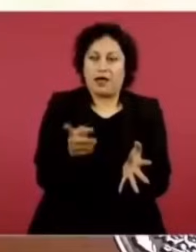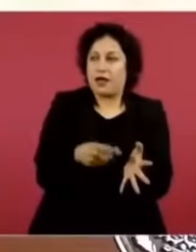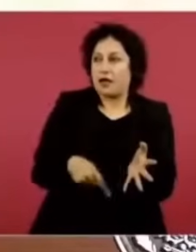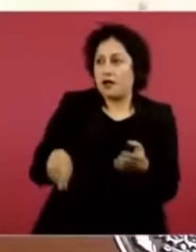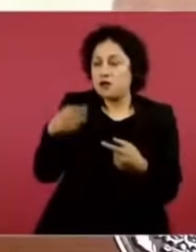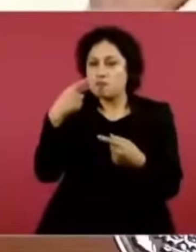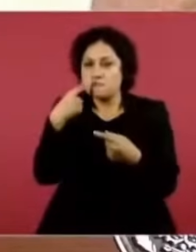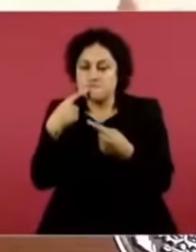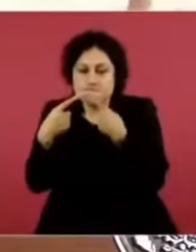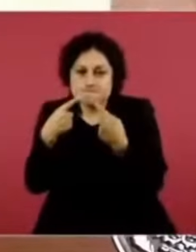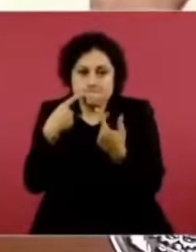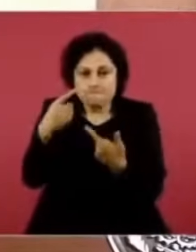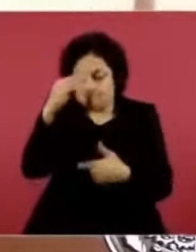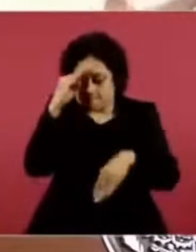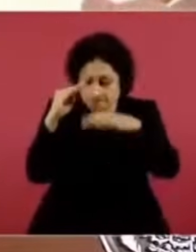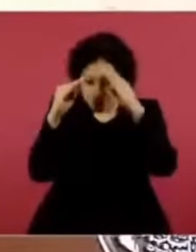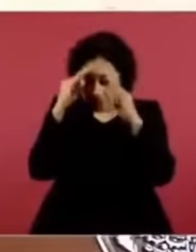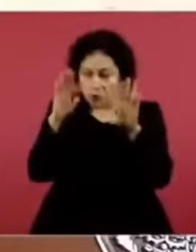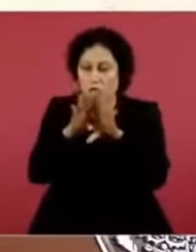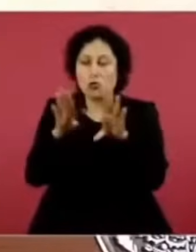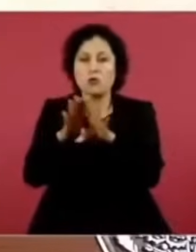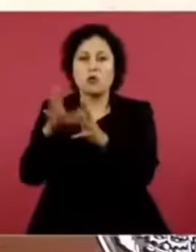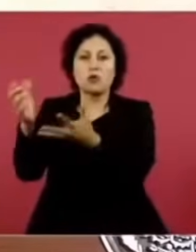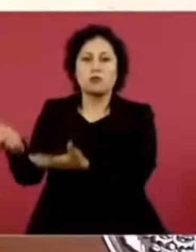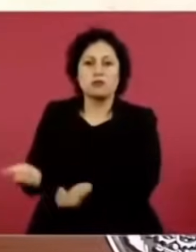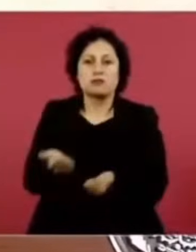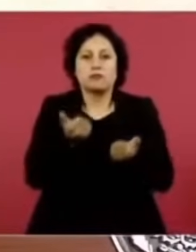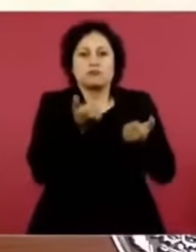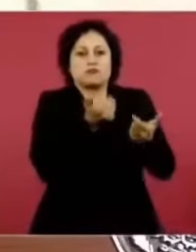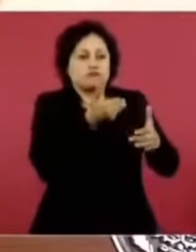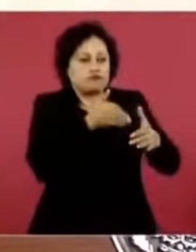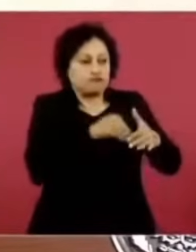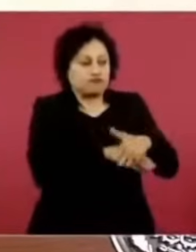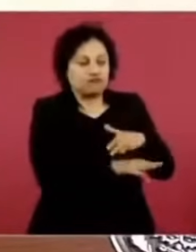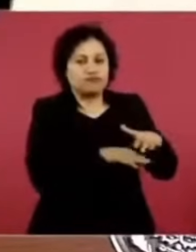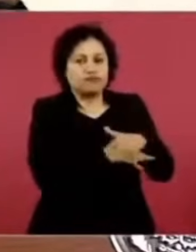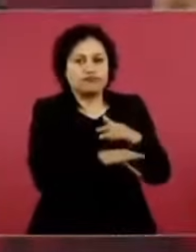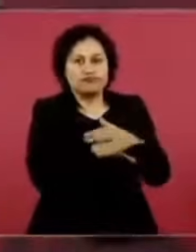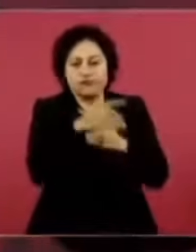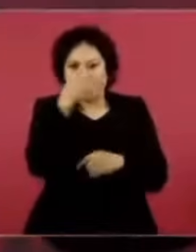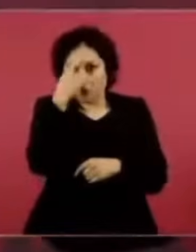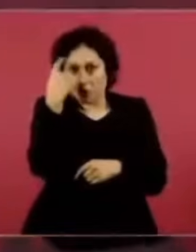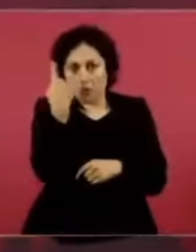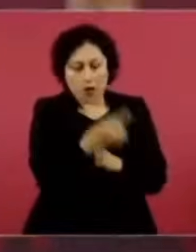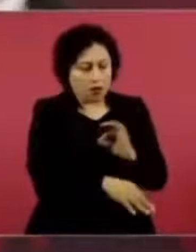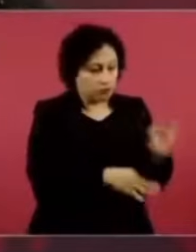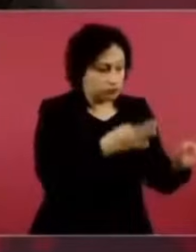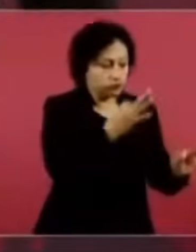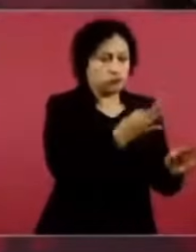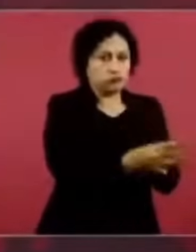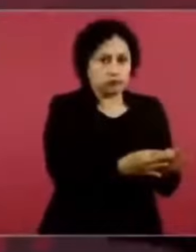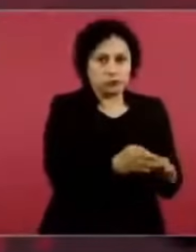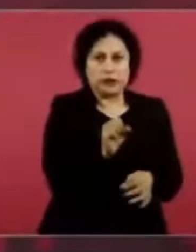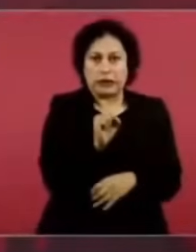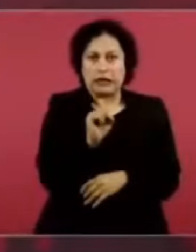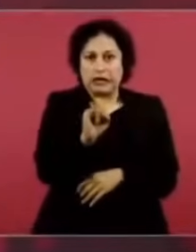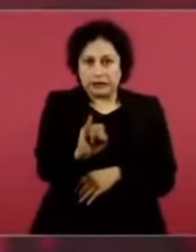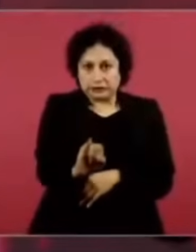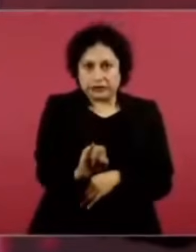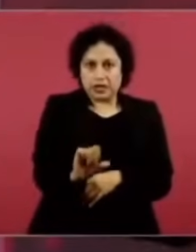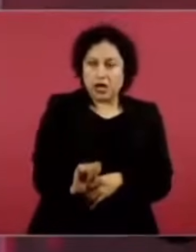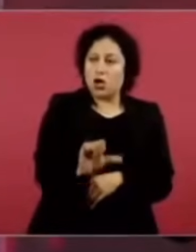para adaptarlo y desde luego que ya tenemos medicinas en otros